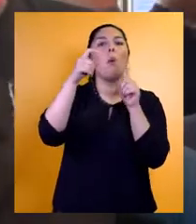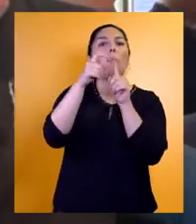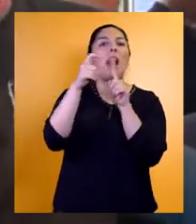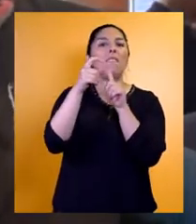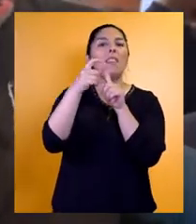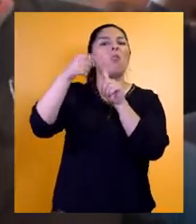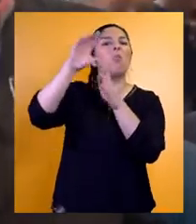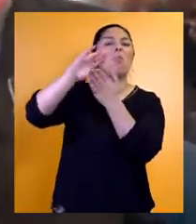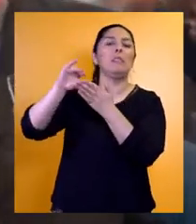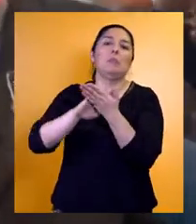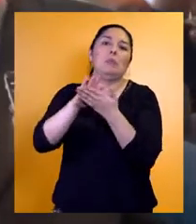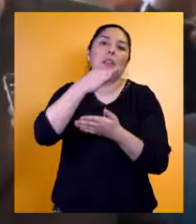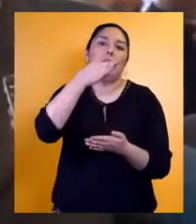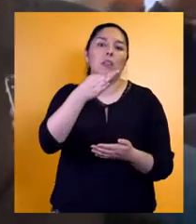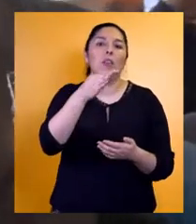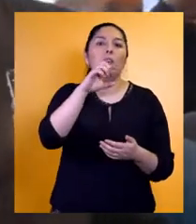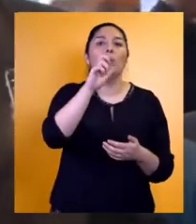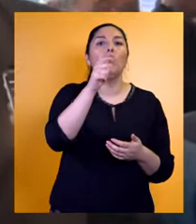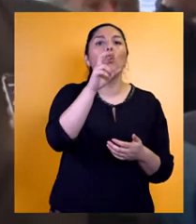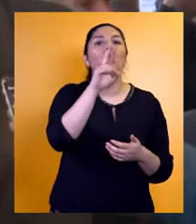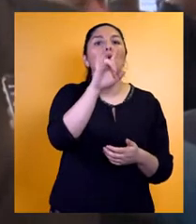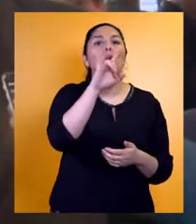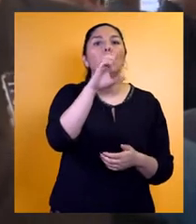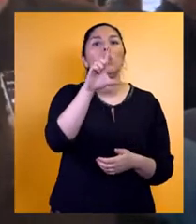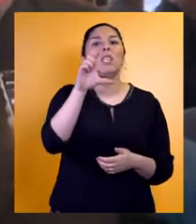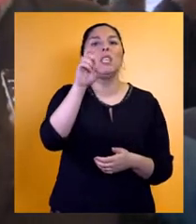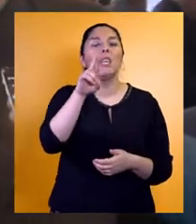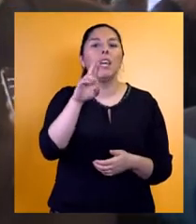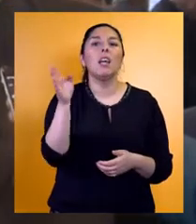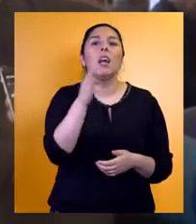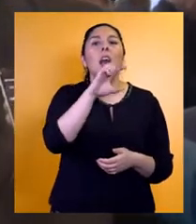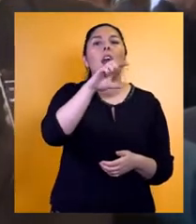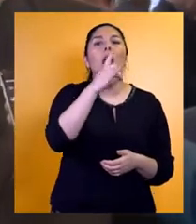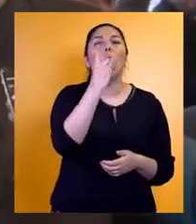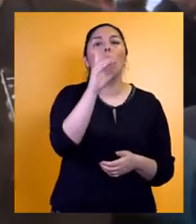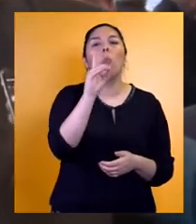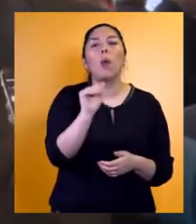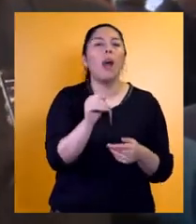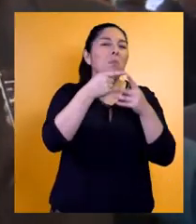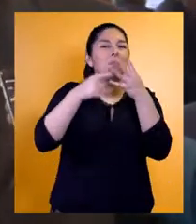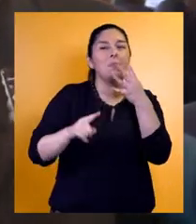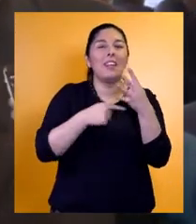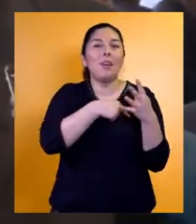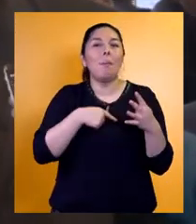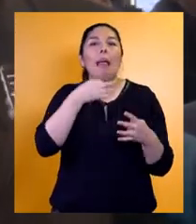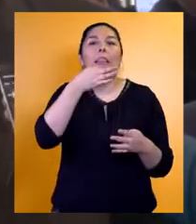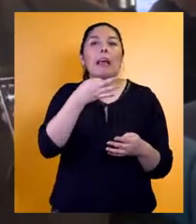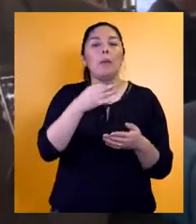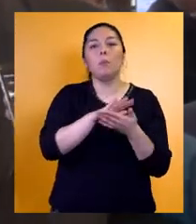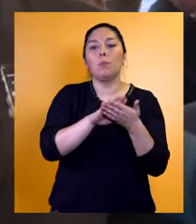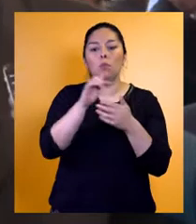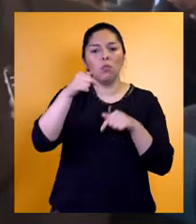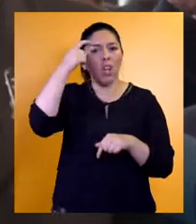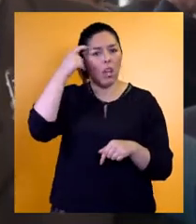palabras extranjeras. Hablamos de, no sé, Gruyère, Gouda, Emmental, cuando nosotros deberíamos